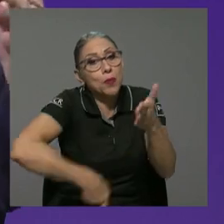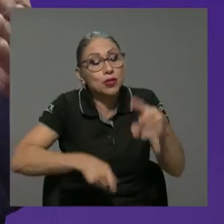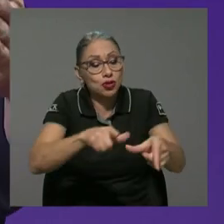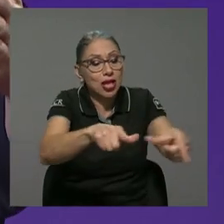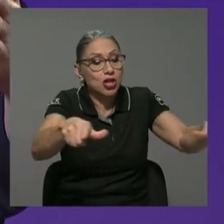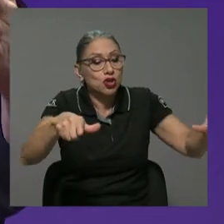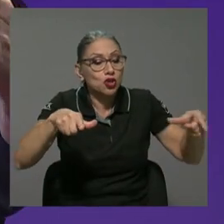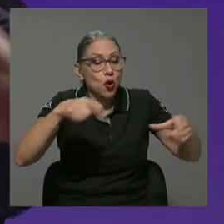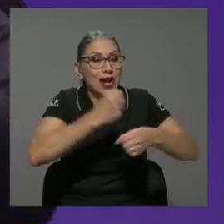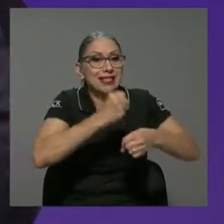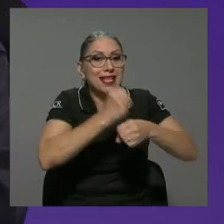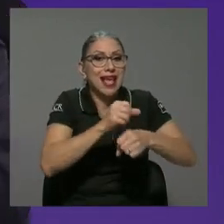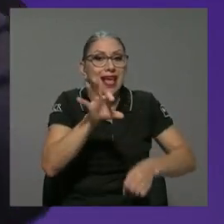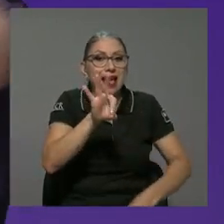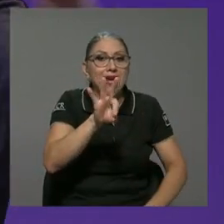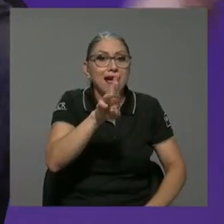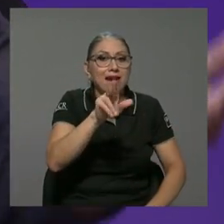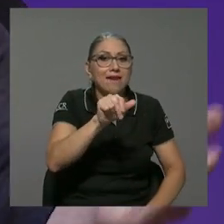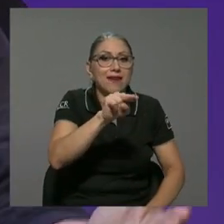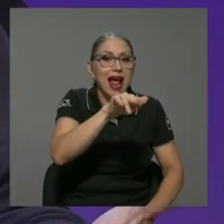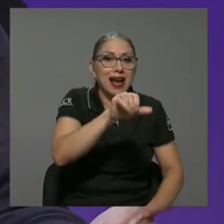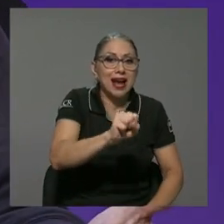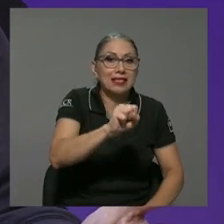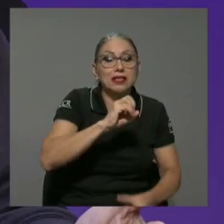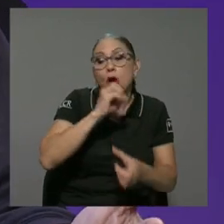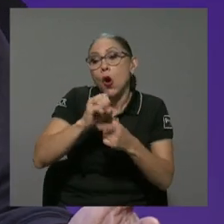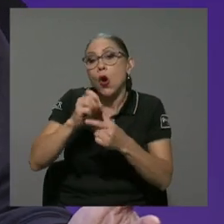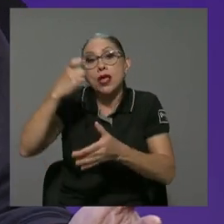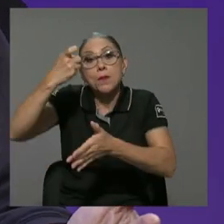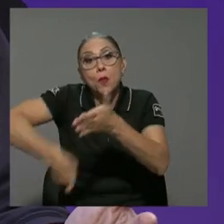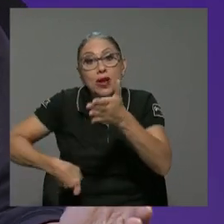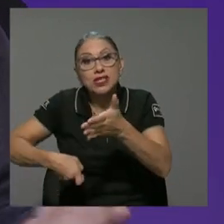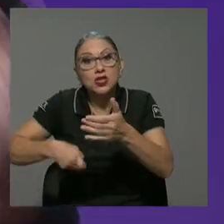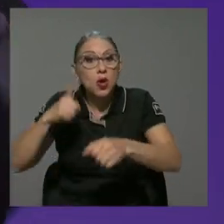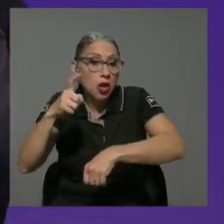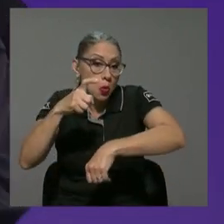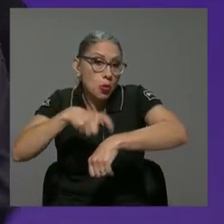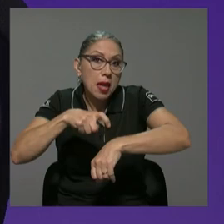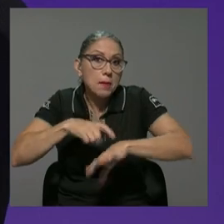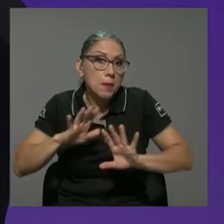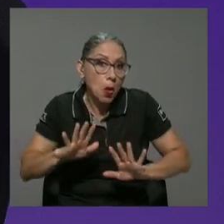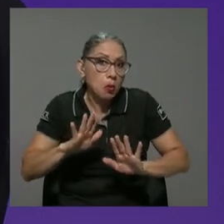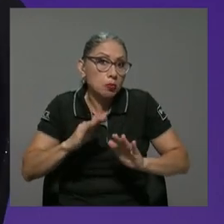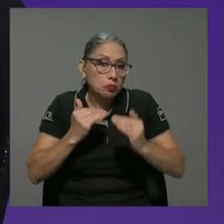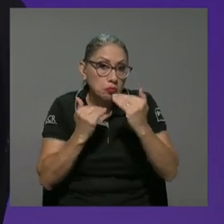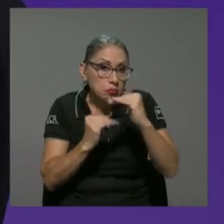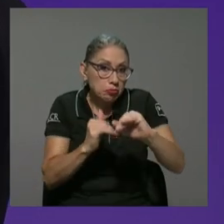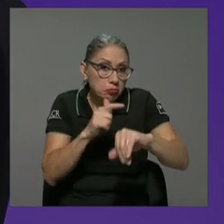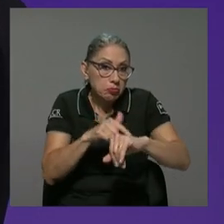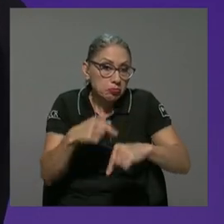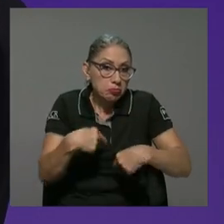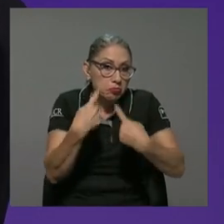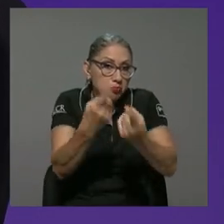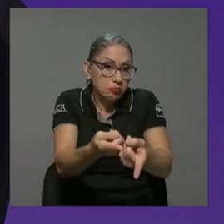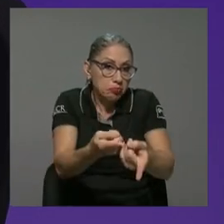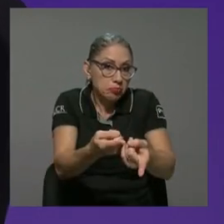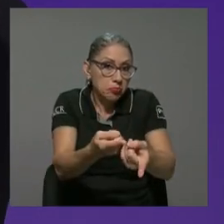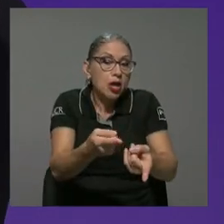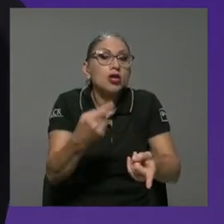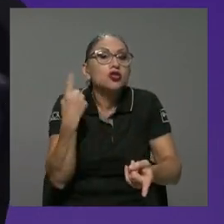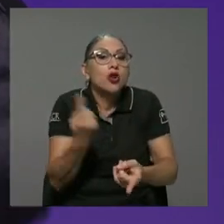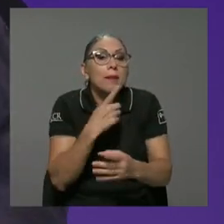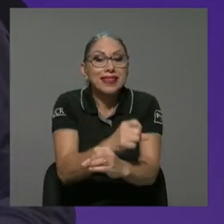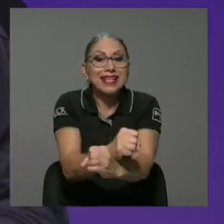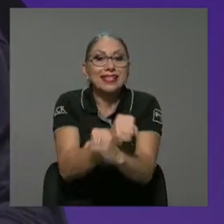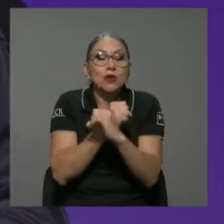por un cierto tiempo, de esos que de todas formas ellos tienen que pagar en el exterior, solo para asegurar que se